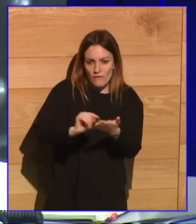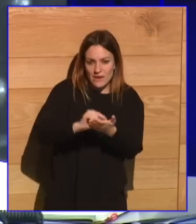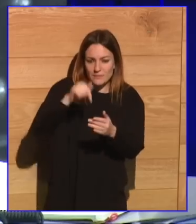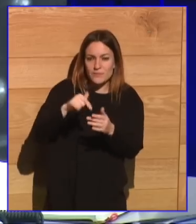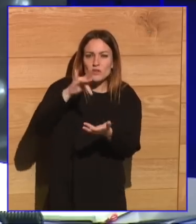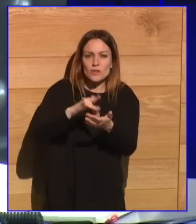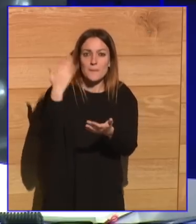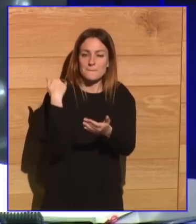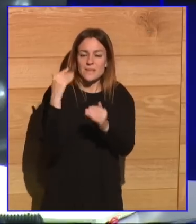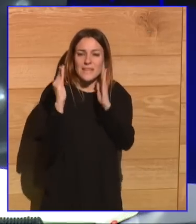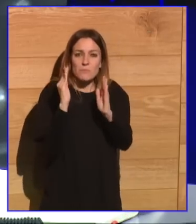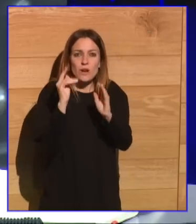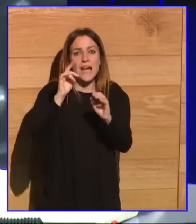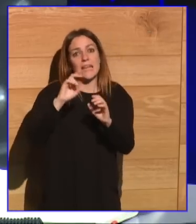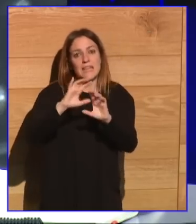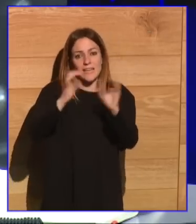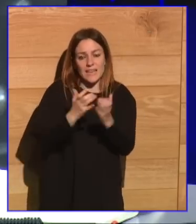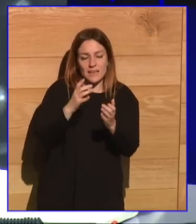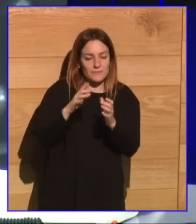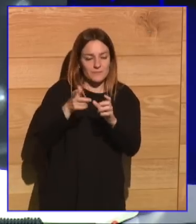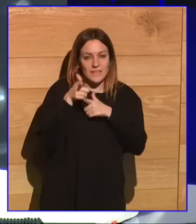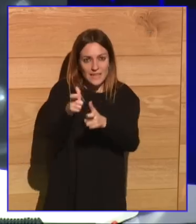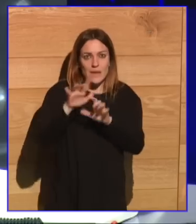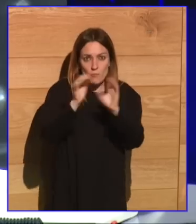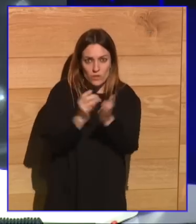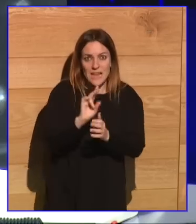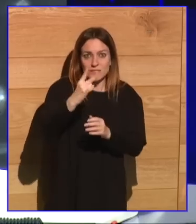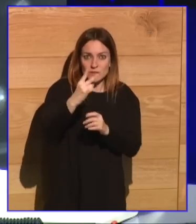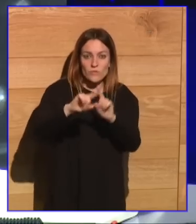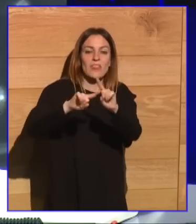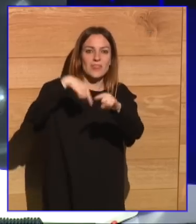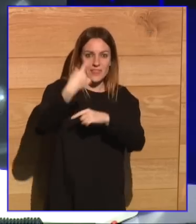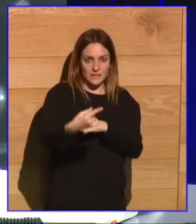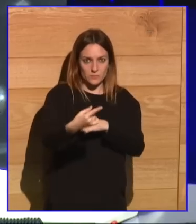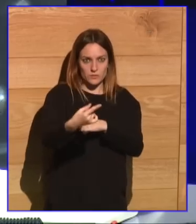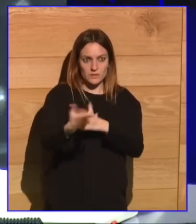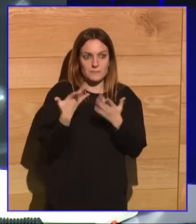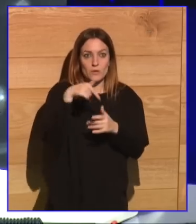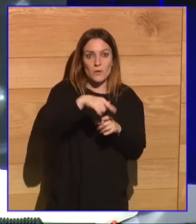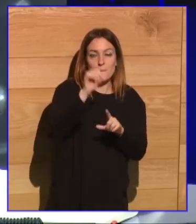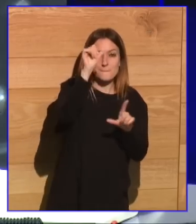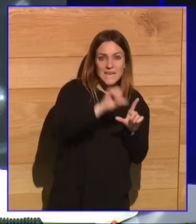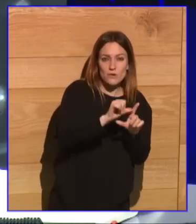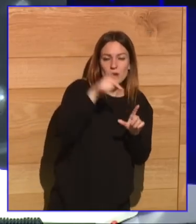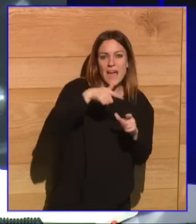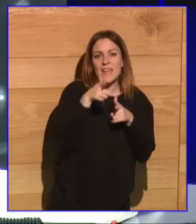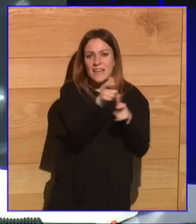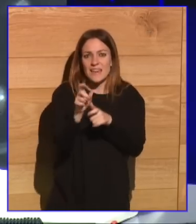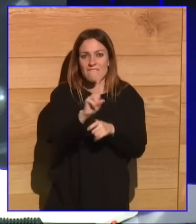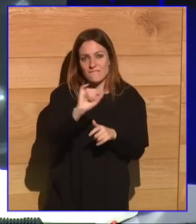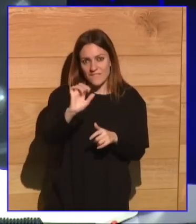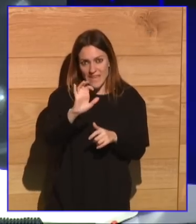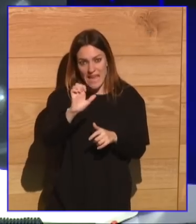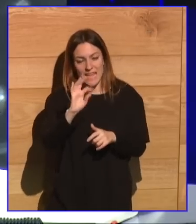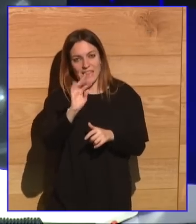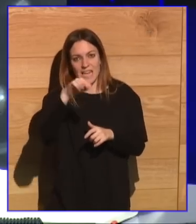Guerra Mundial, con veteranos de la Segunda Guerra Mundial. En la película son veteranos del Vietnam y esta guerra sucede en los 60 y